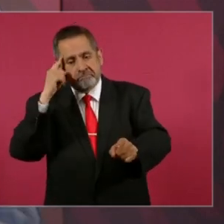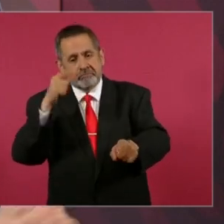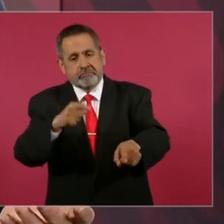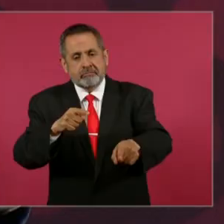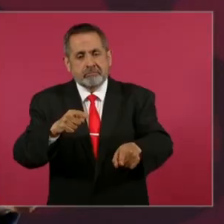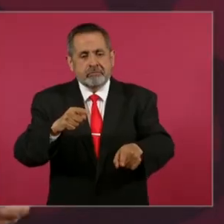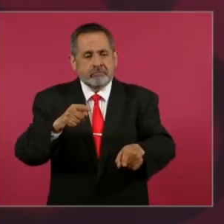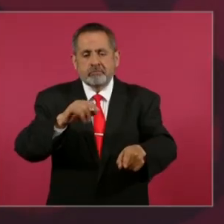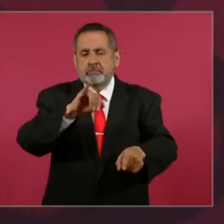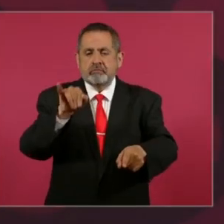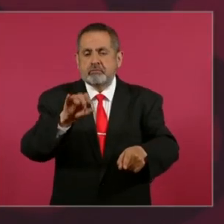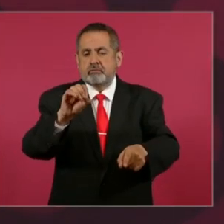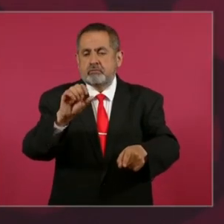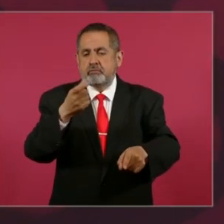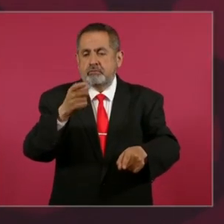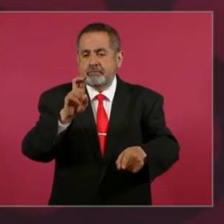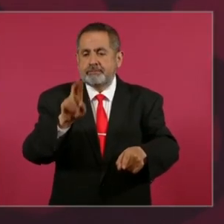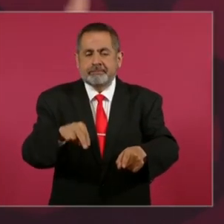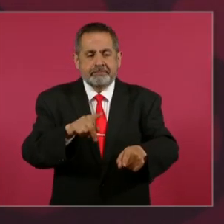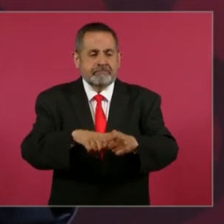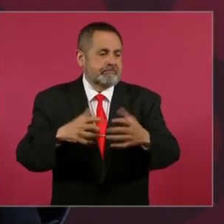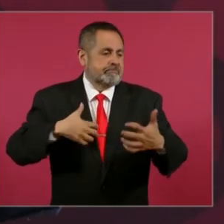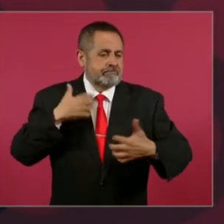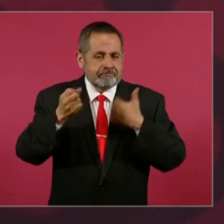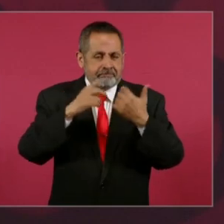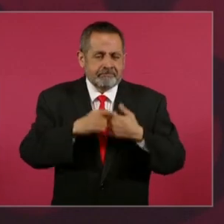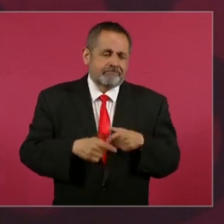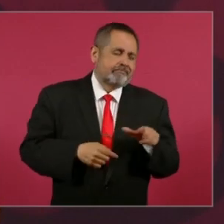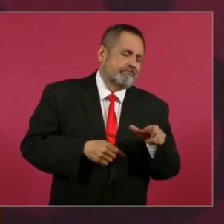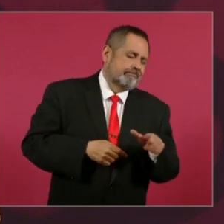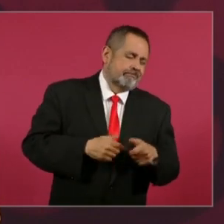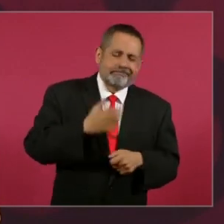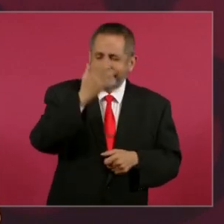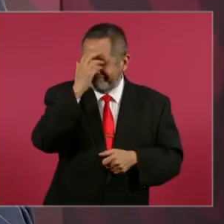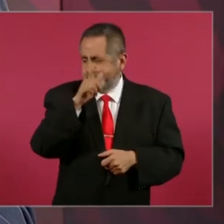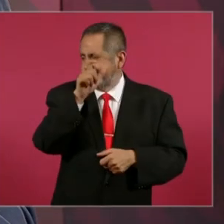de Joaquín, que ya lo conocen bien?